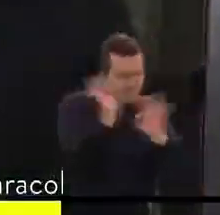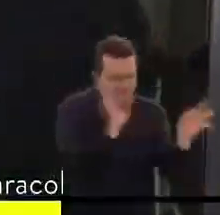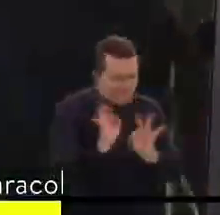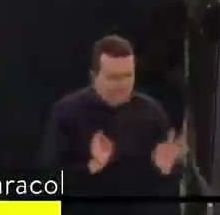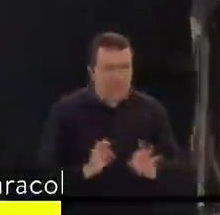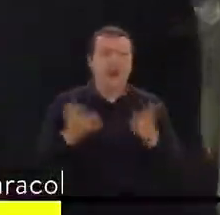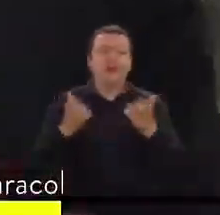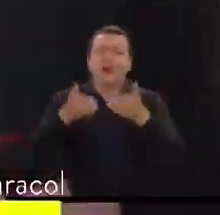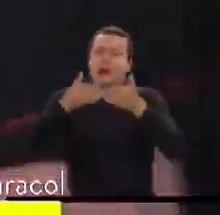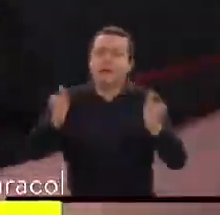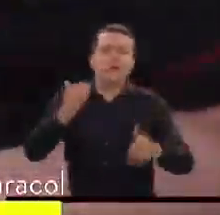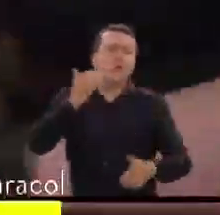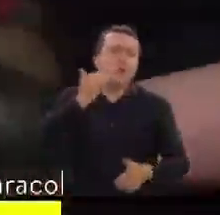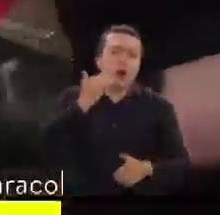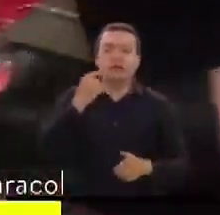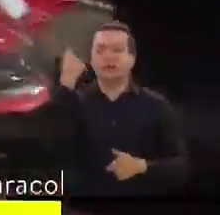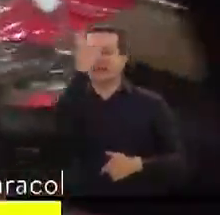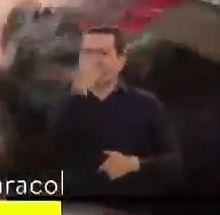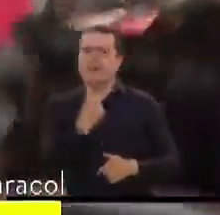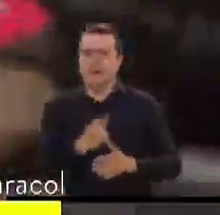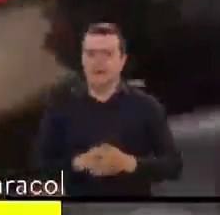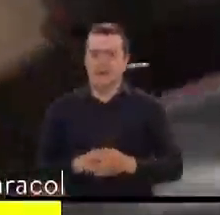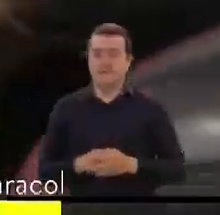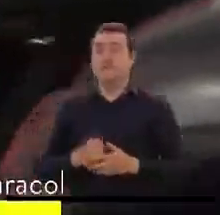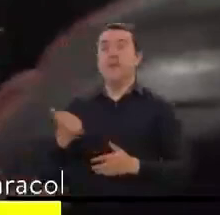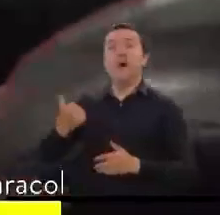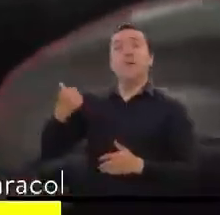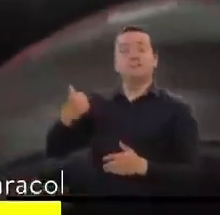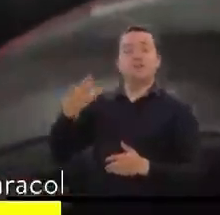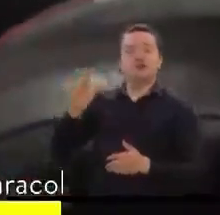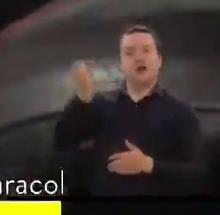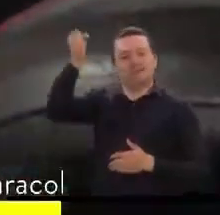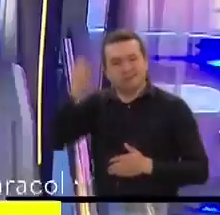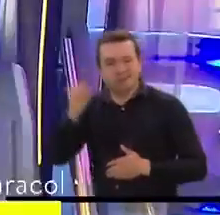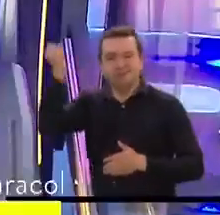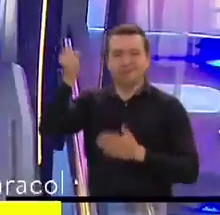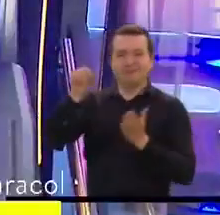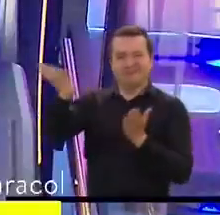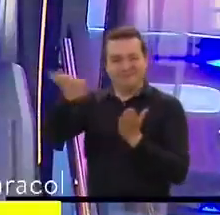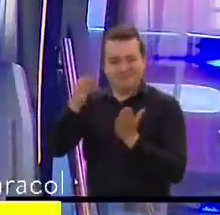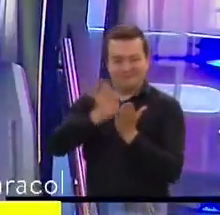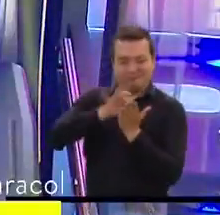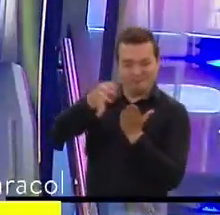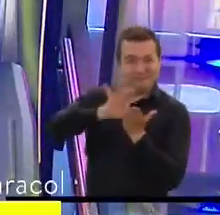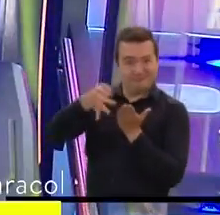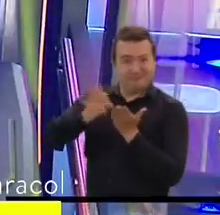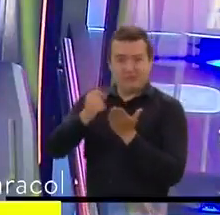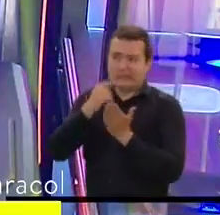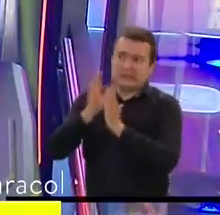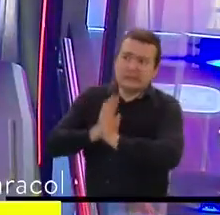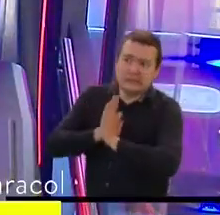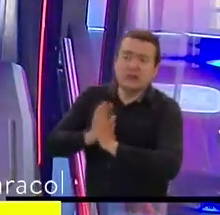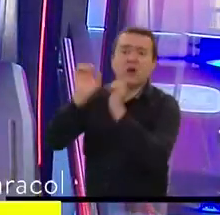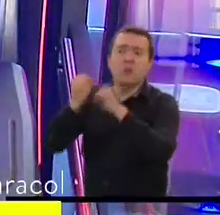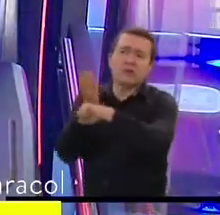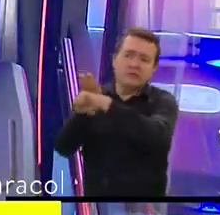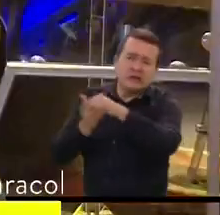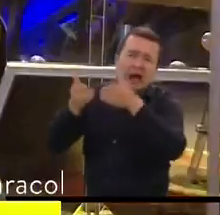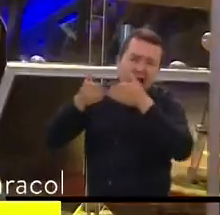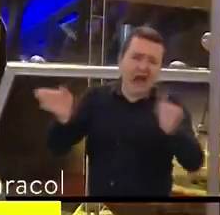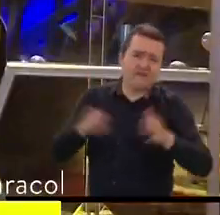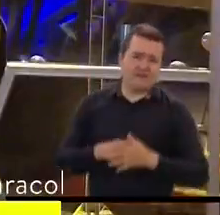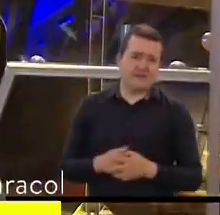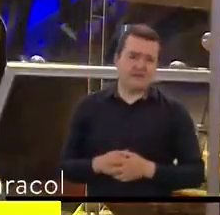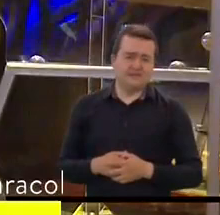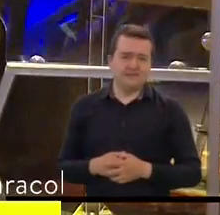Con protocolos de bioseguridad y personal capacitado, los casinos y bingos le piden al distrito el aval para poder abrir sus puertas. Su propuesta